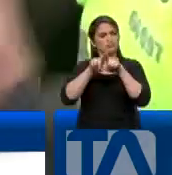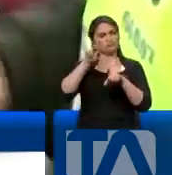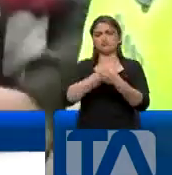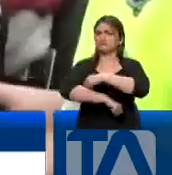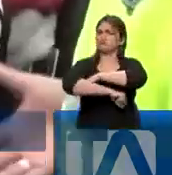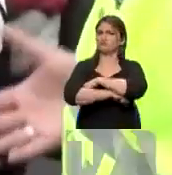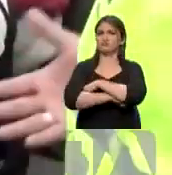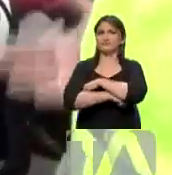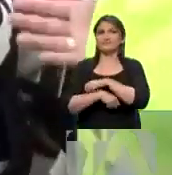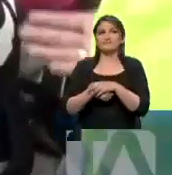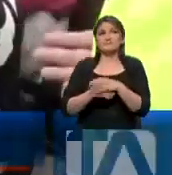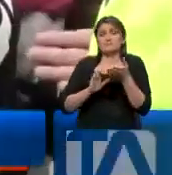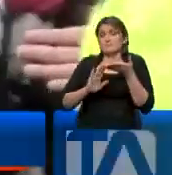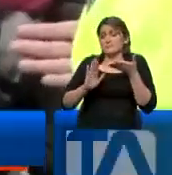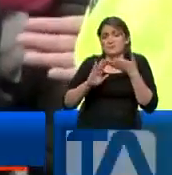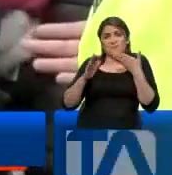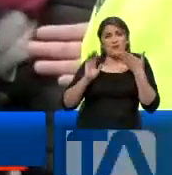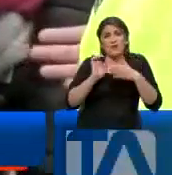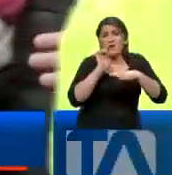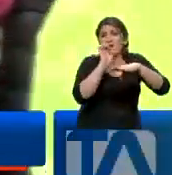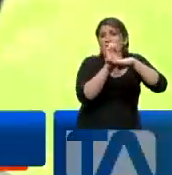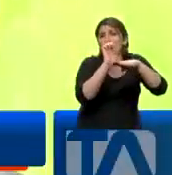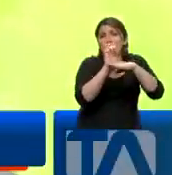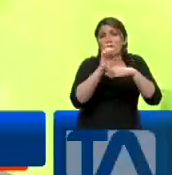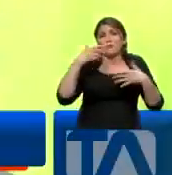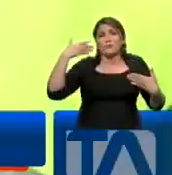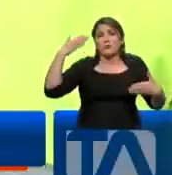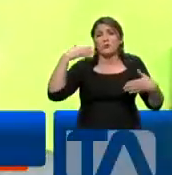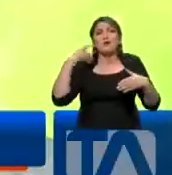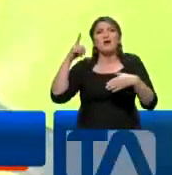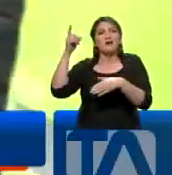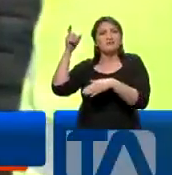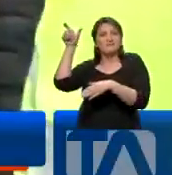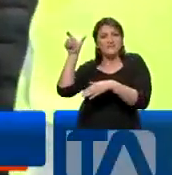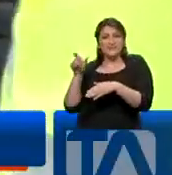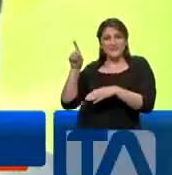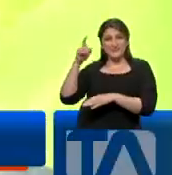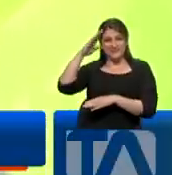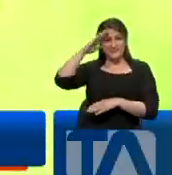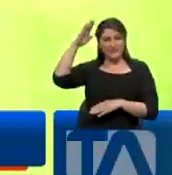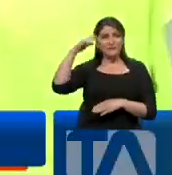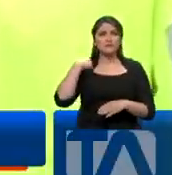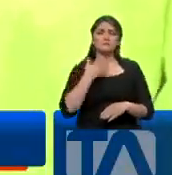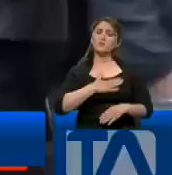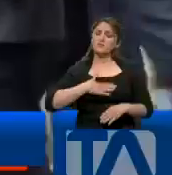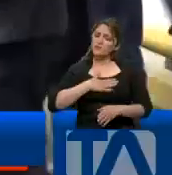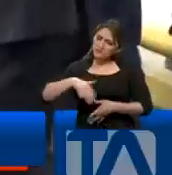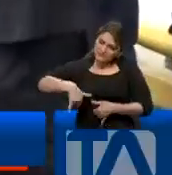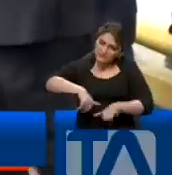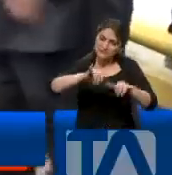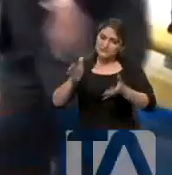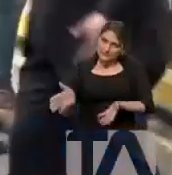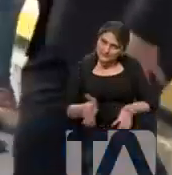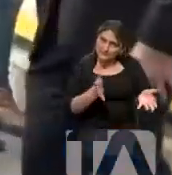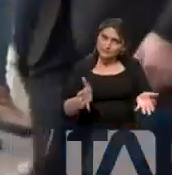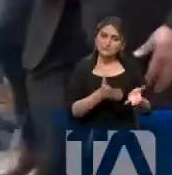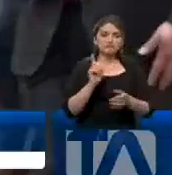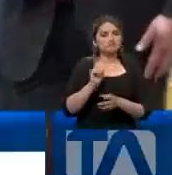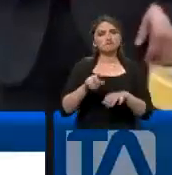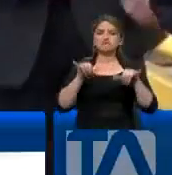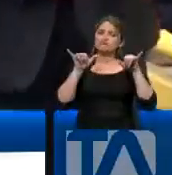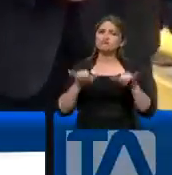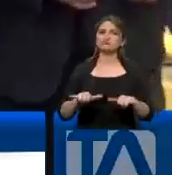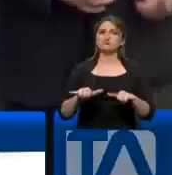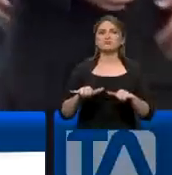son políticas de Ecuador, no son políticas de Colombia. Señora, en el puente no pueden estar, por favor. Las autoridades de Carchi